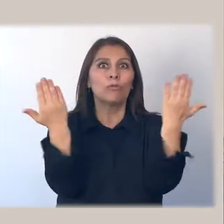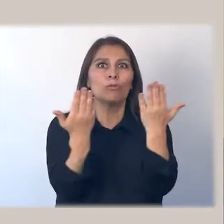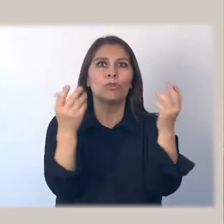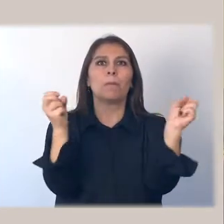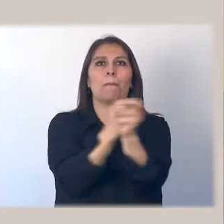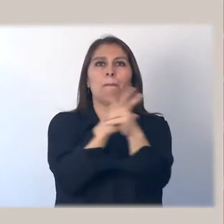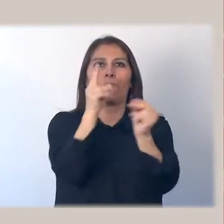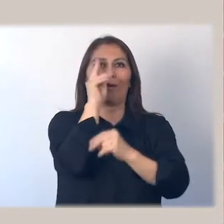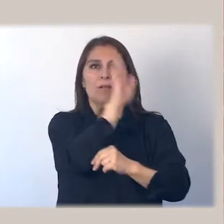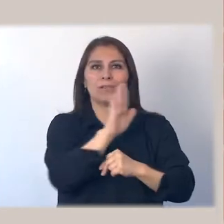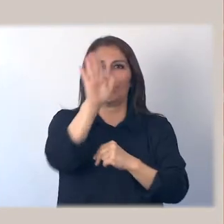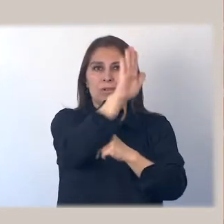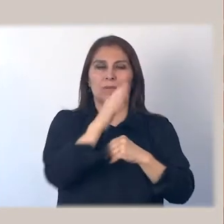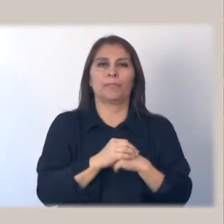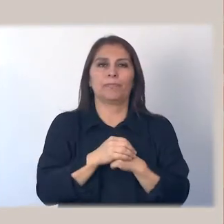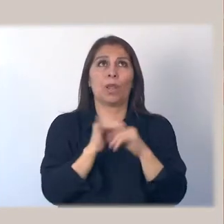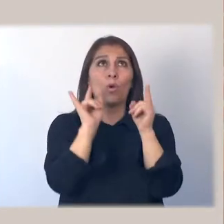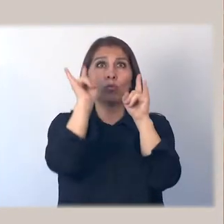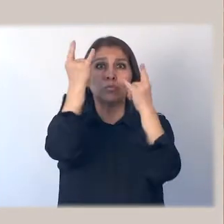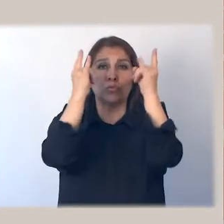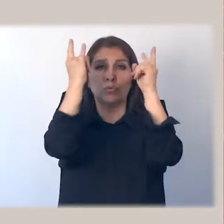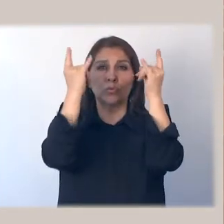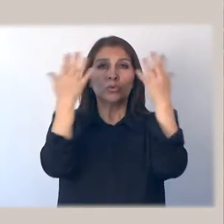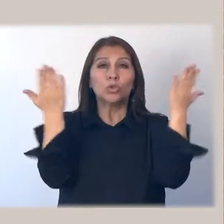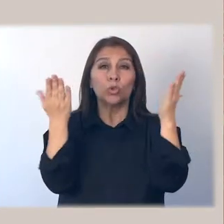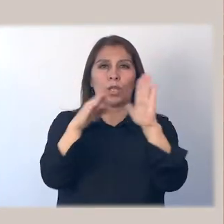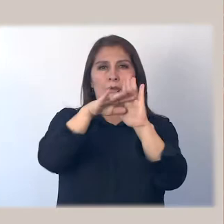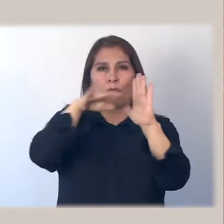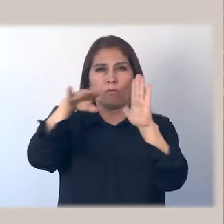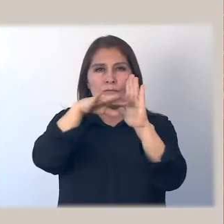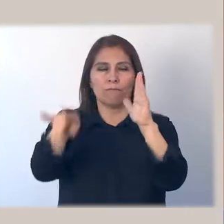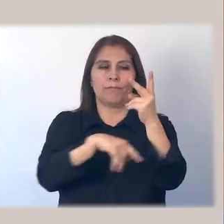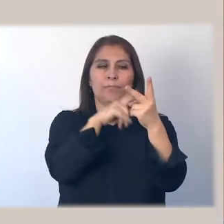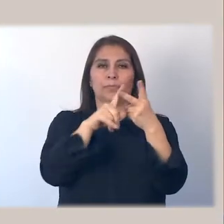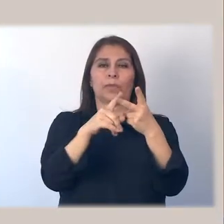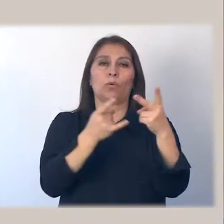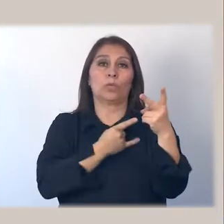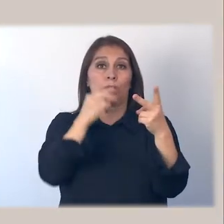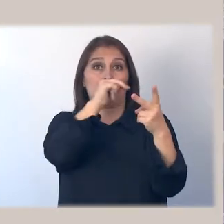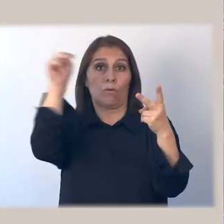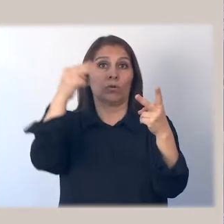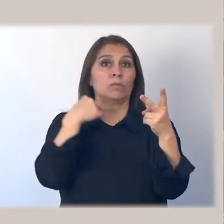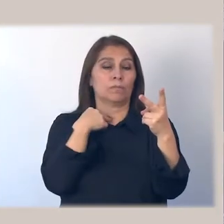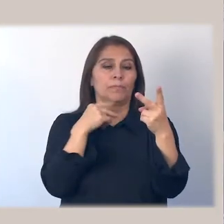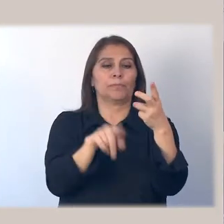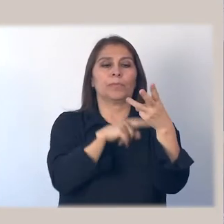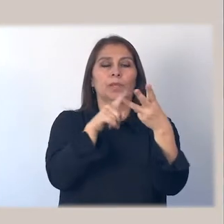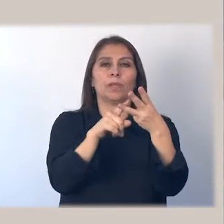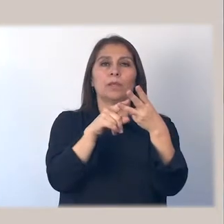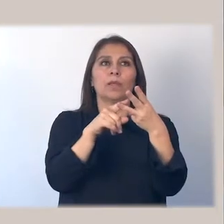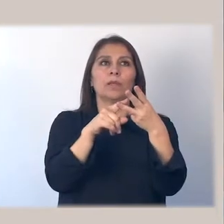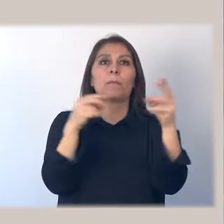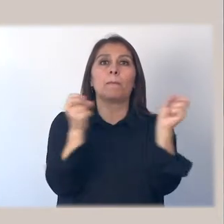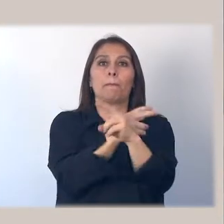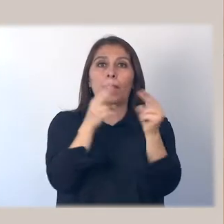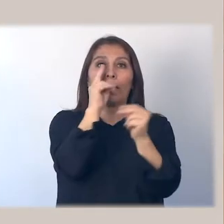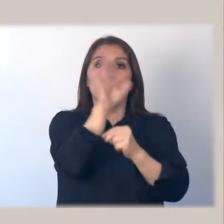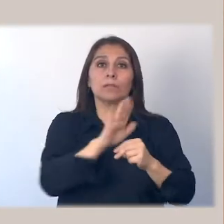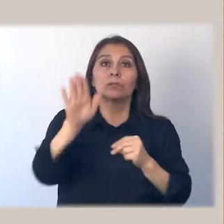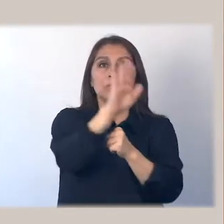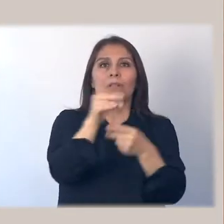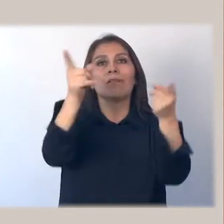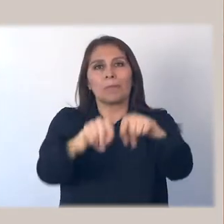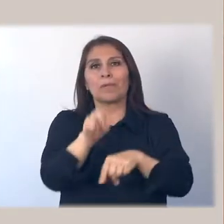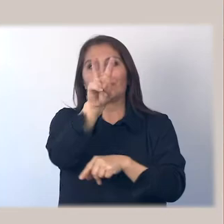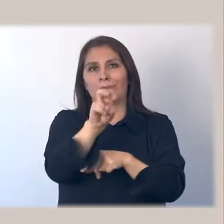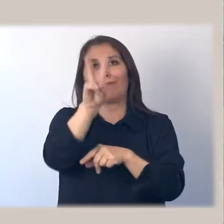Parque Nacional, la cobertura de Wi-Fi en las instalaciones del Nogal, Valmaría, Parque Nacional y Calle 72,